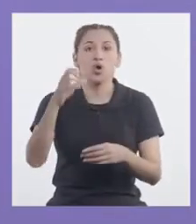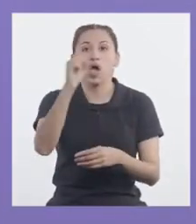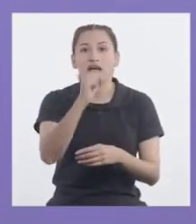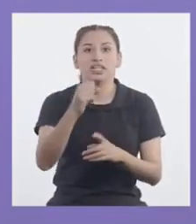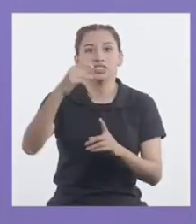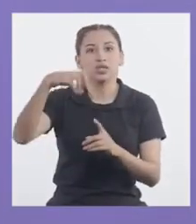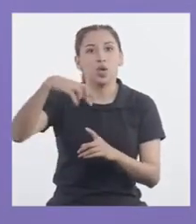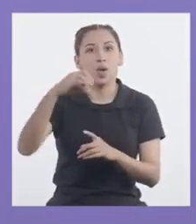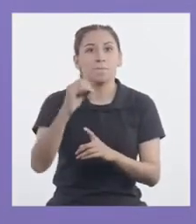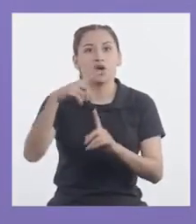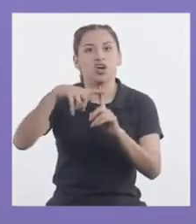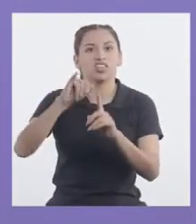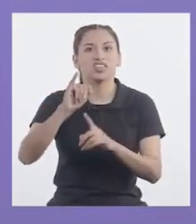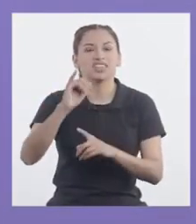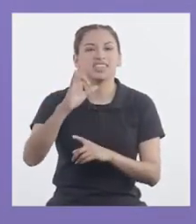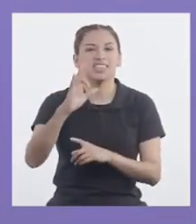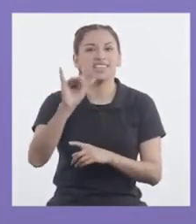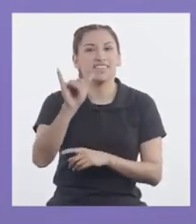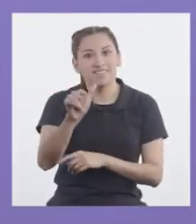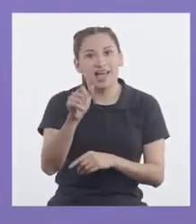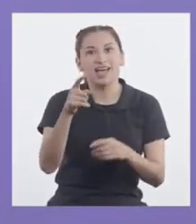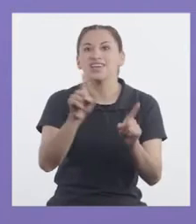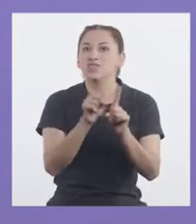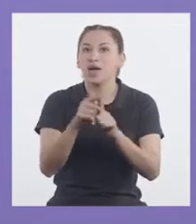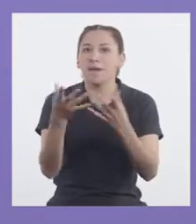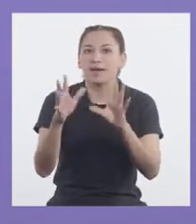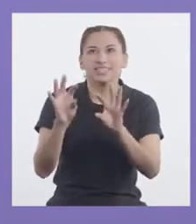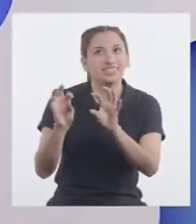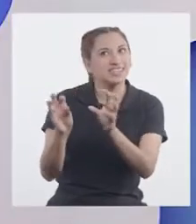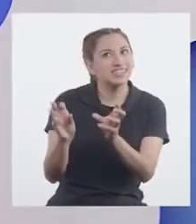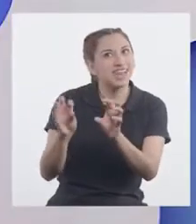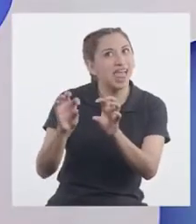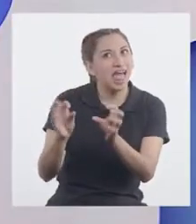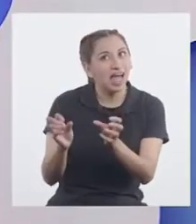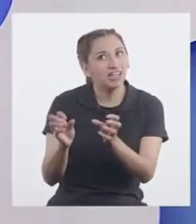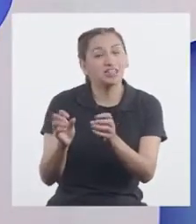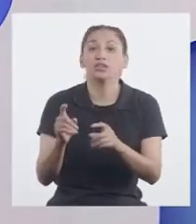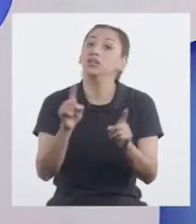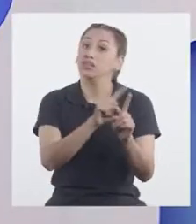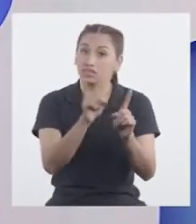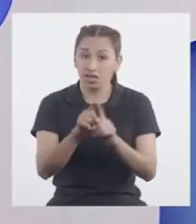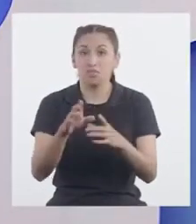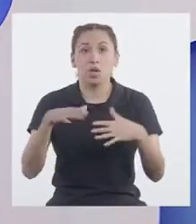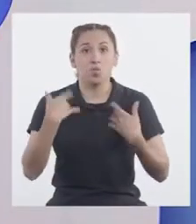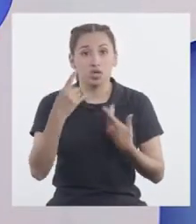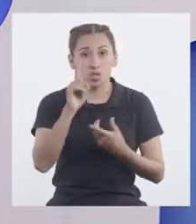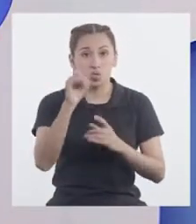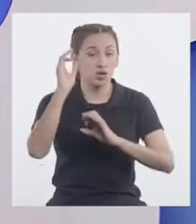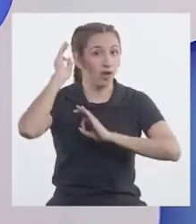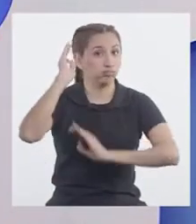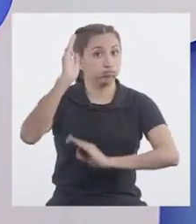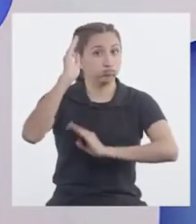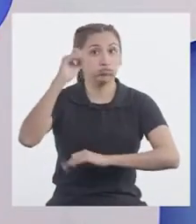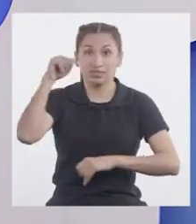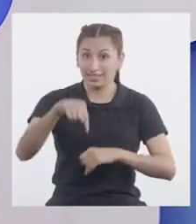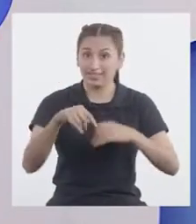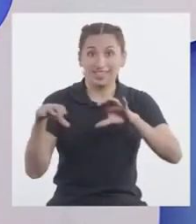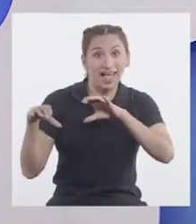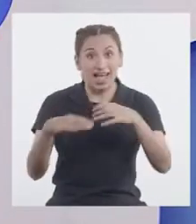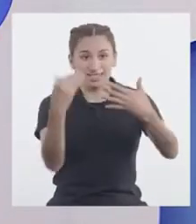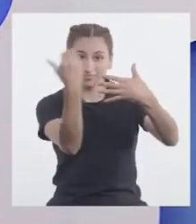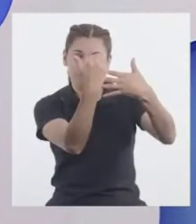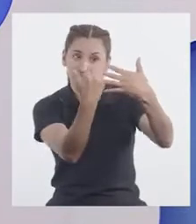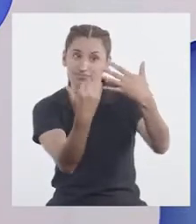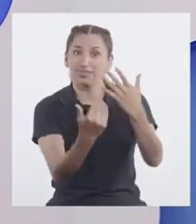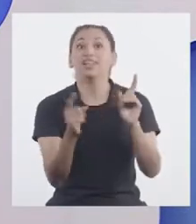plataformas como Spotify, donde solo los escuchas como radio. Bueno, podríamos realizar una exposición de estas acciones luego